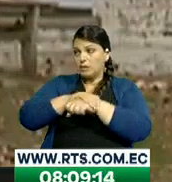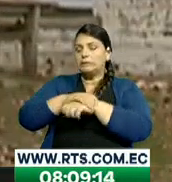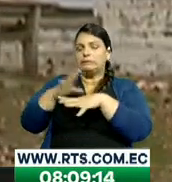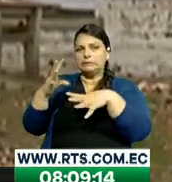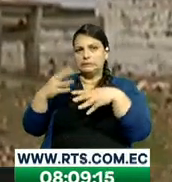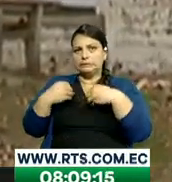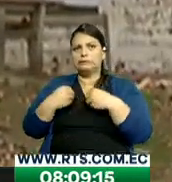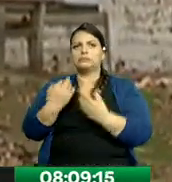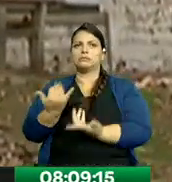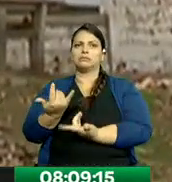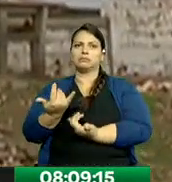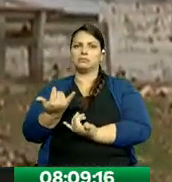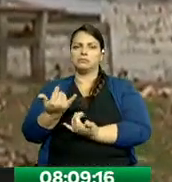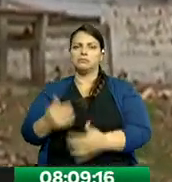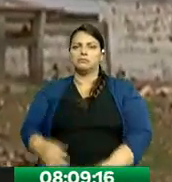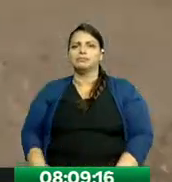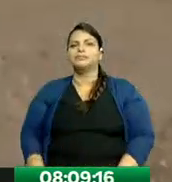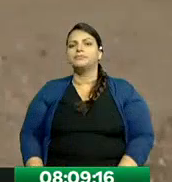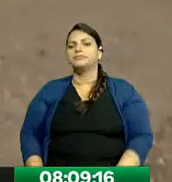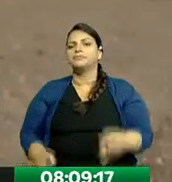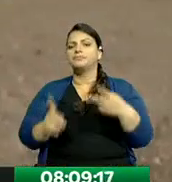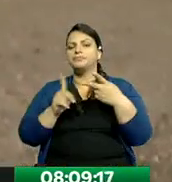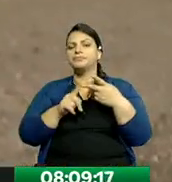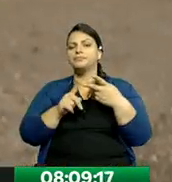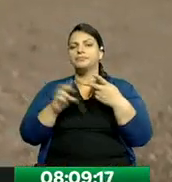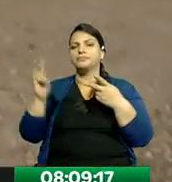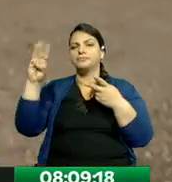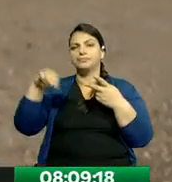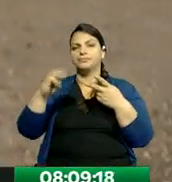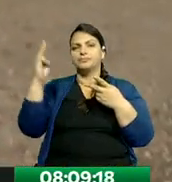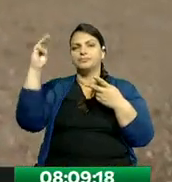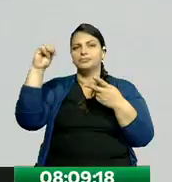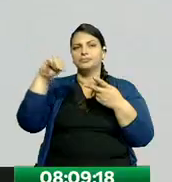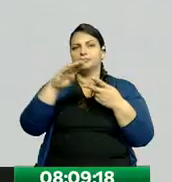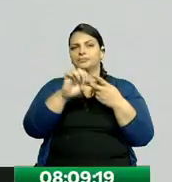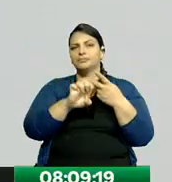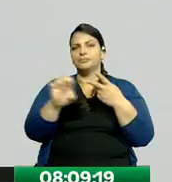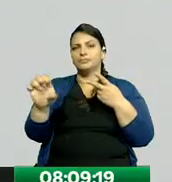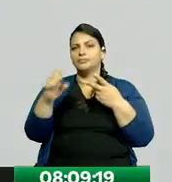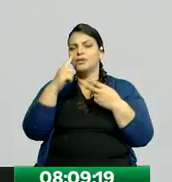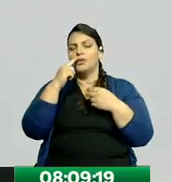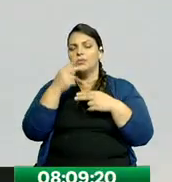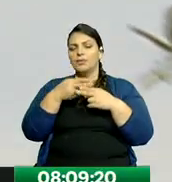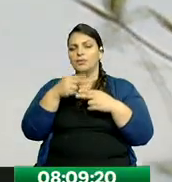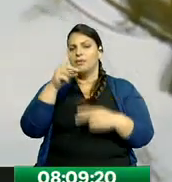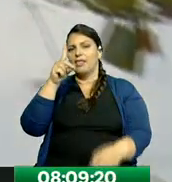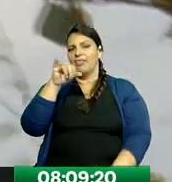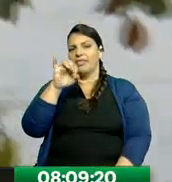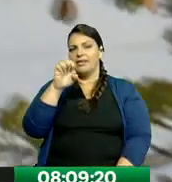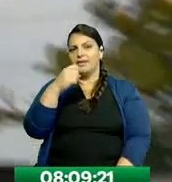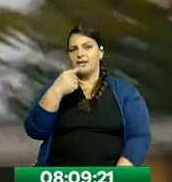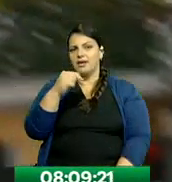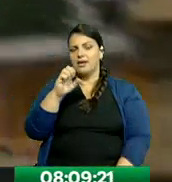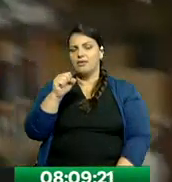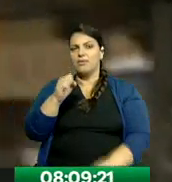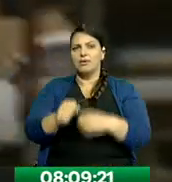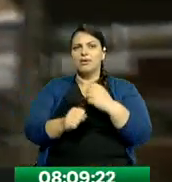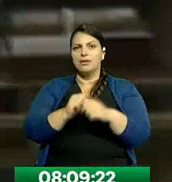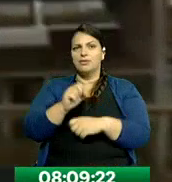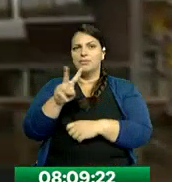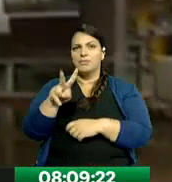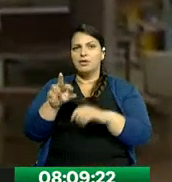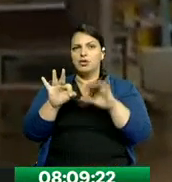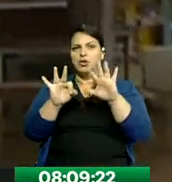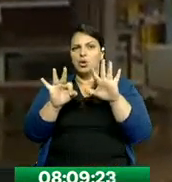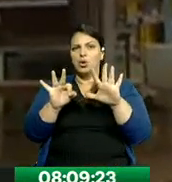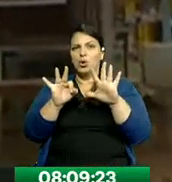cometió al frente, en Mapasingue Este. Diego J.B., de 28 años de edad, fue ejecutado por varios sujetos mientras